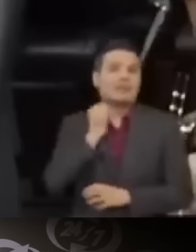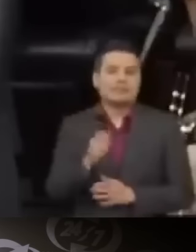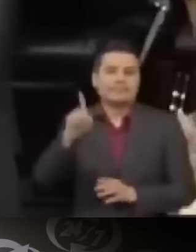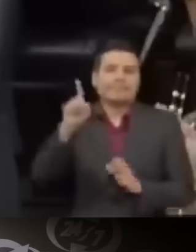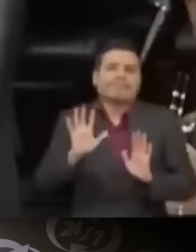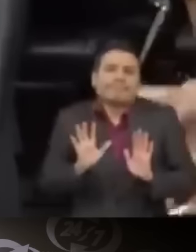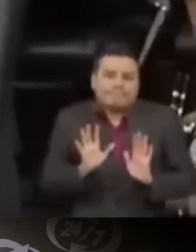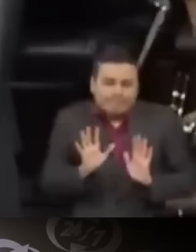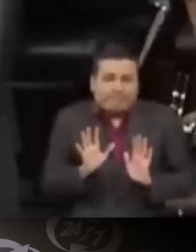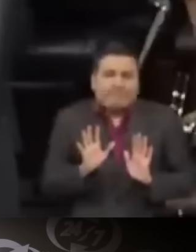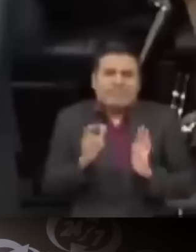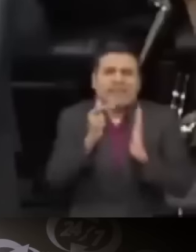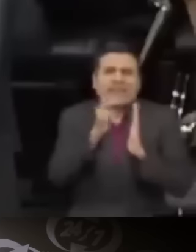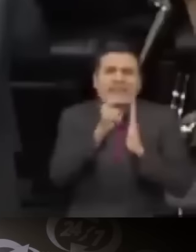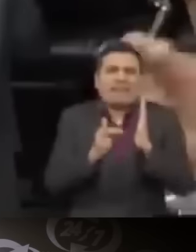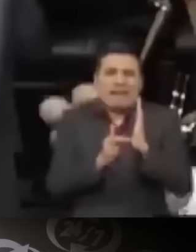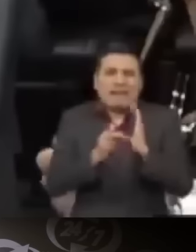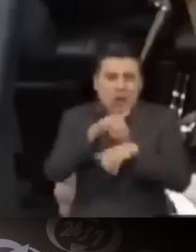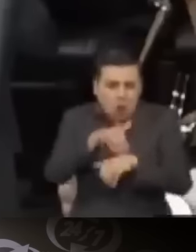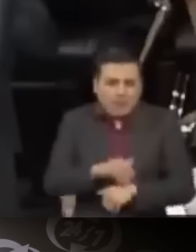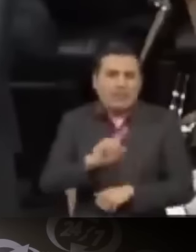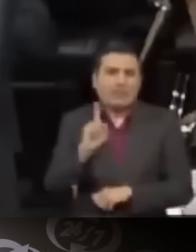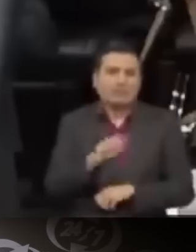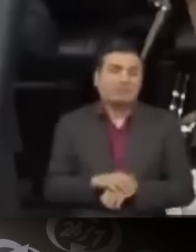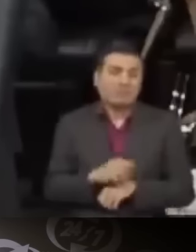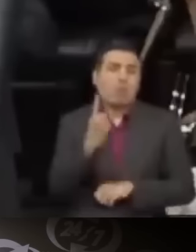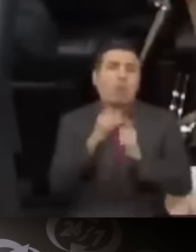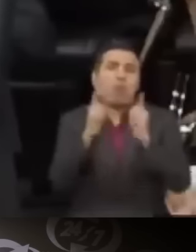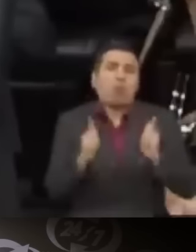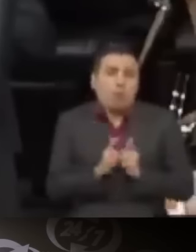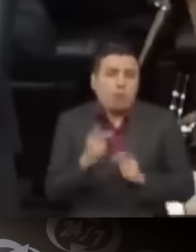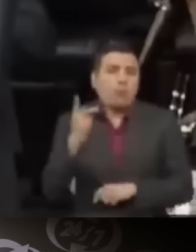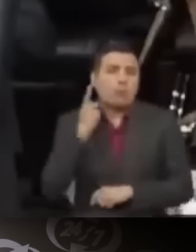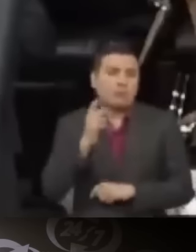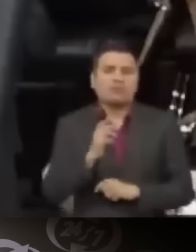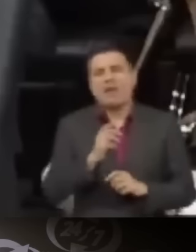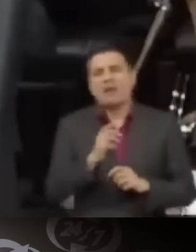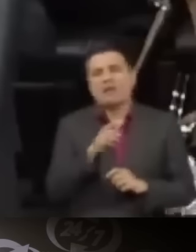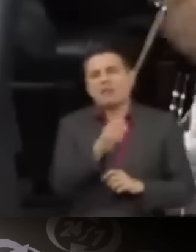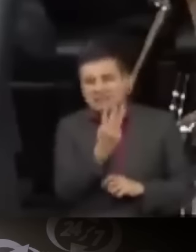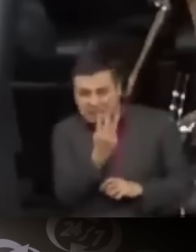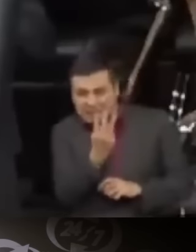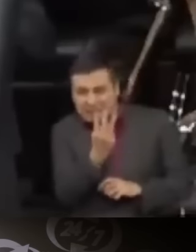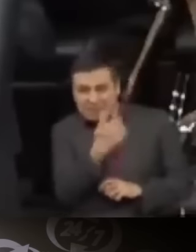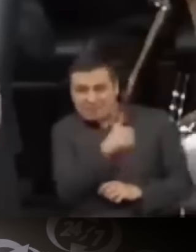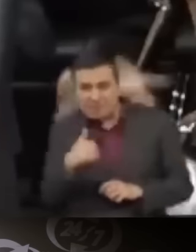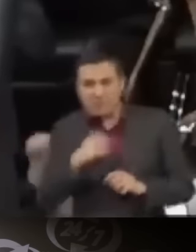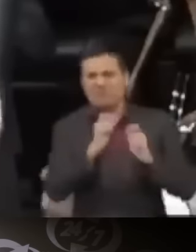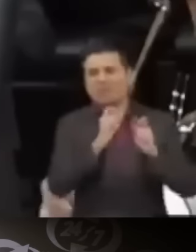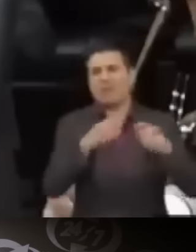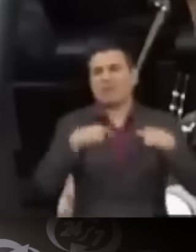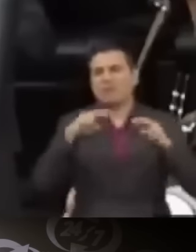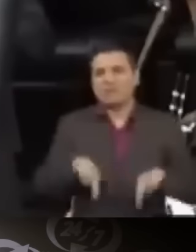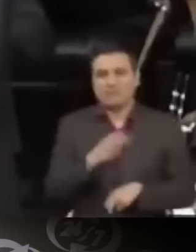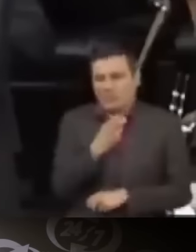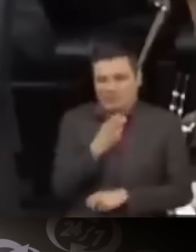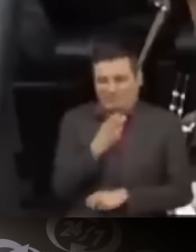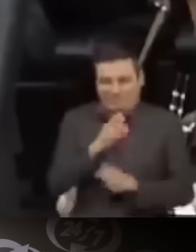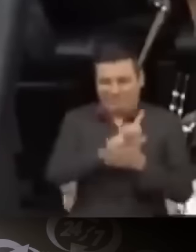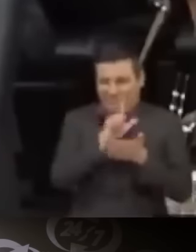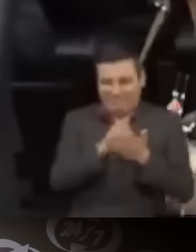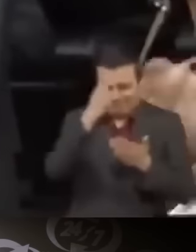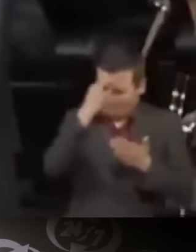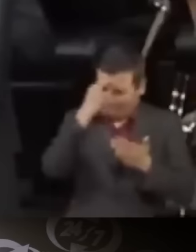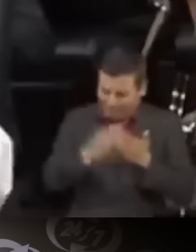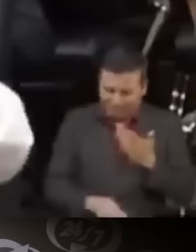laxos con esta regla y en un momento se permitió que un grupo parlamentario tuviera representación nada más con 3 integrantes en un abierto fraude a la